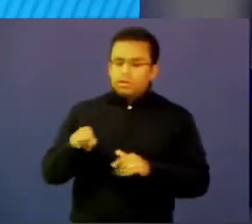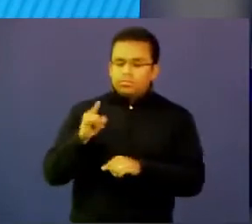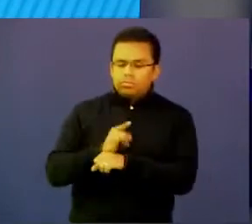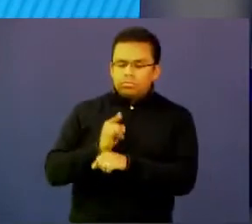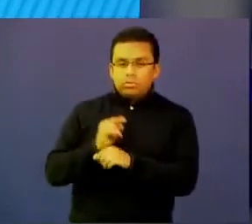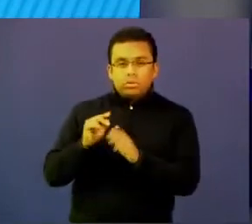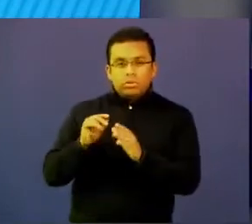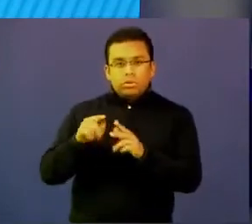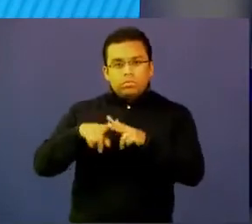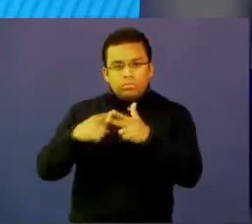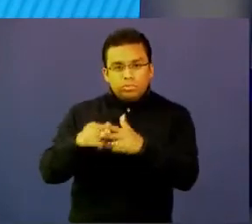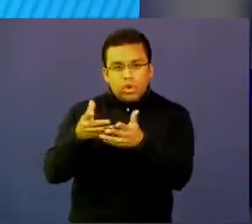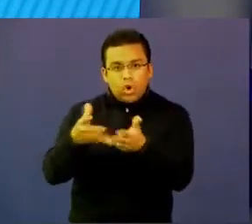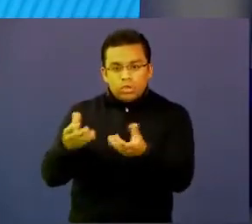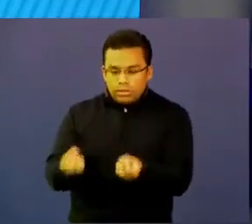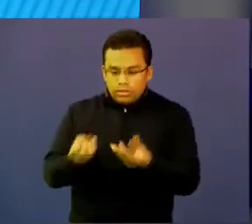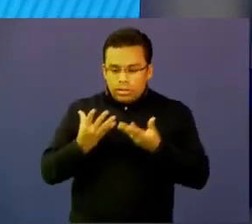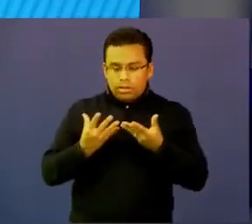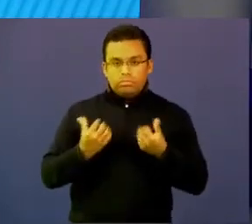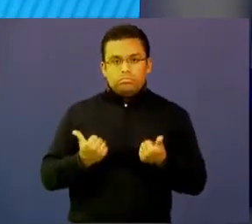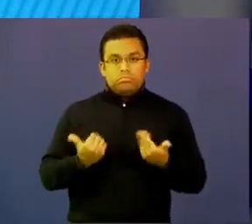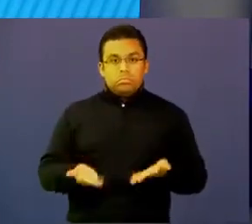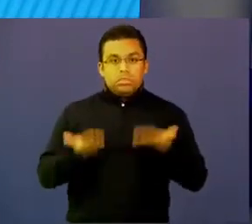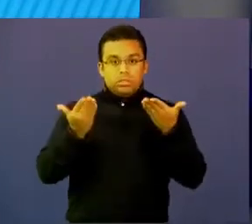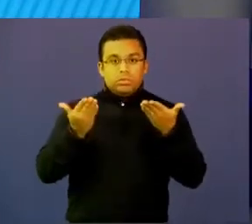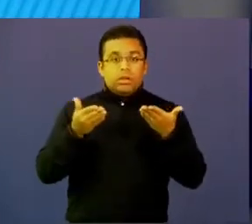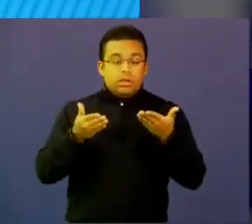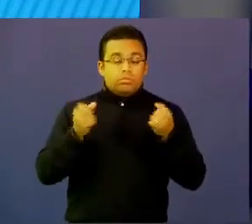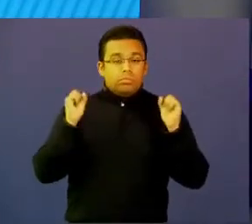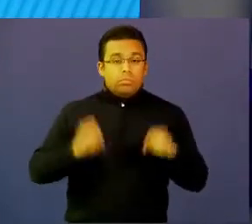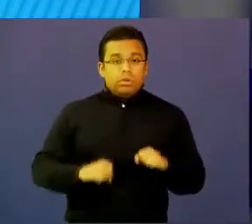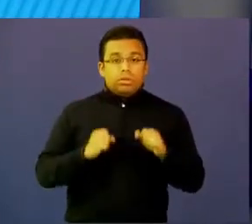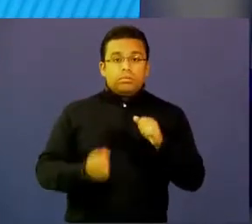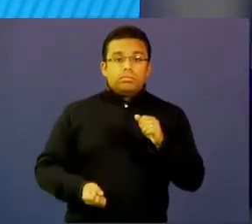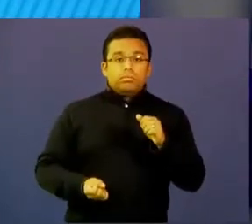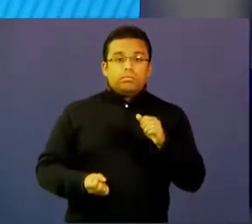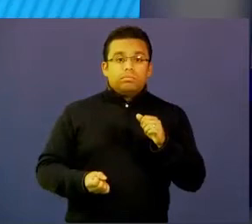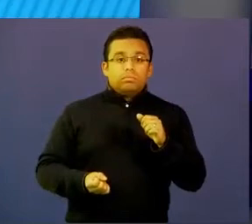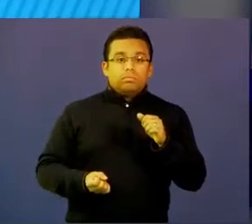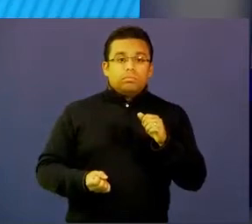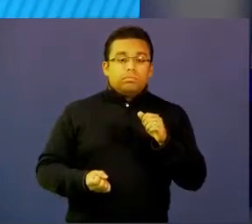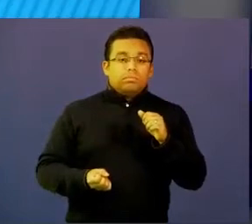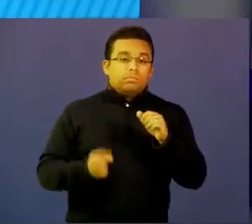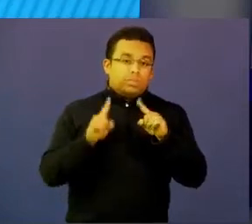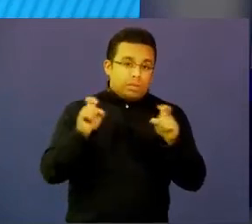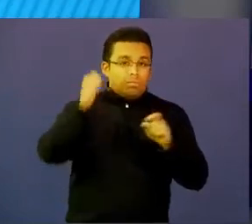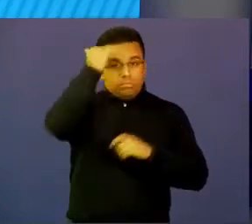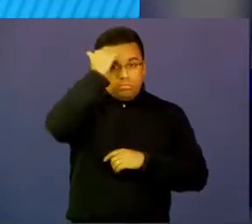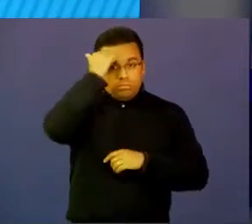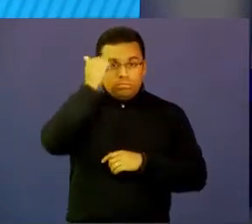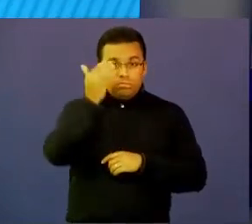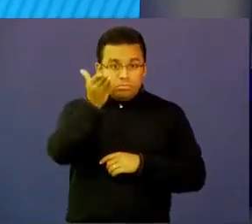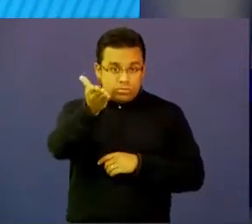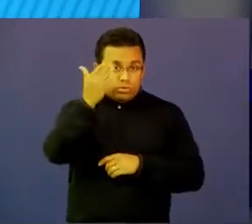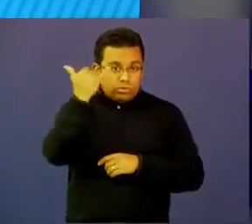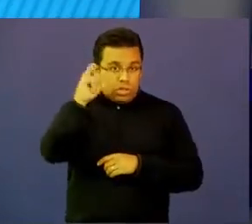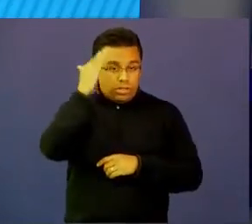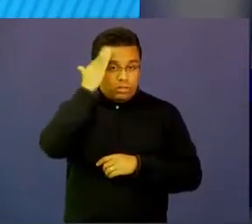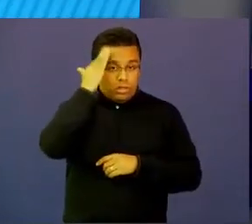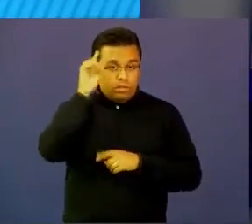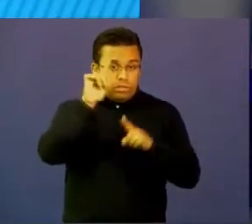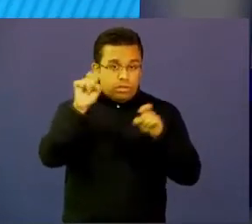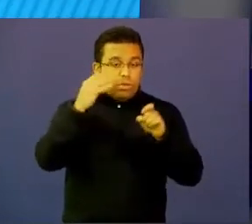complementarias sin duda será mucho más poderoso en temas pedagógicos. Y Víctor, aquí yo leía algo, ustedes son los expertos, por supuesto,